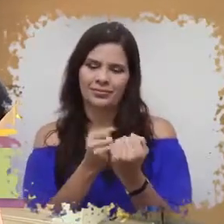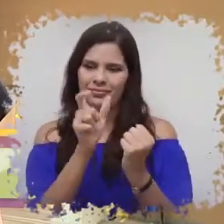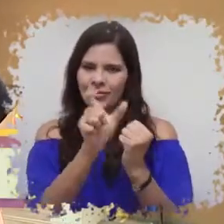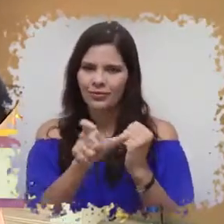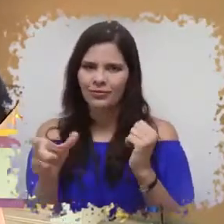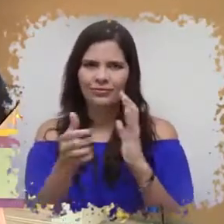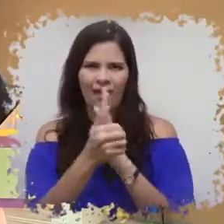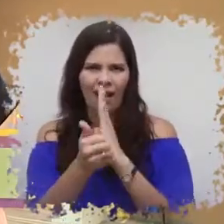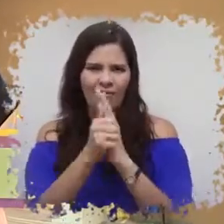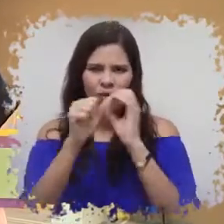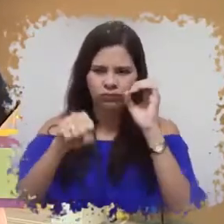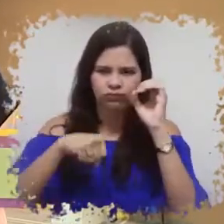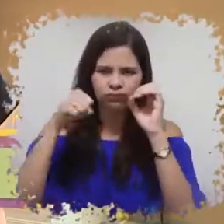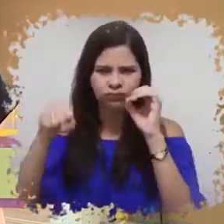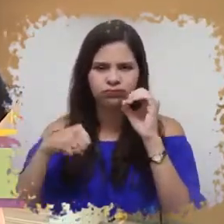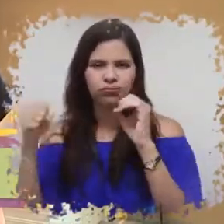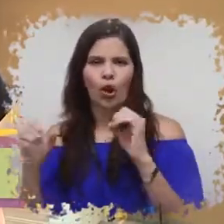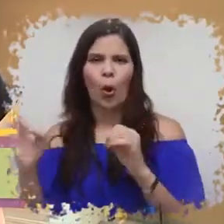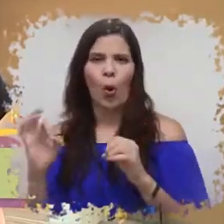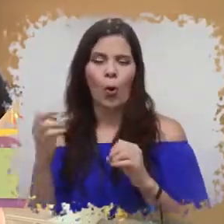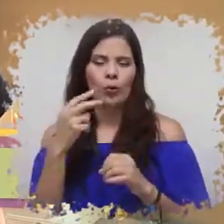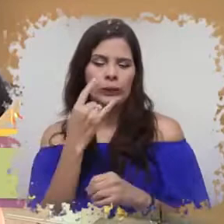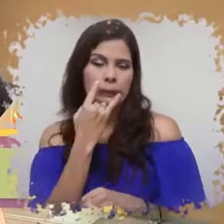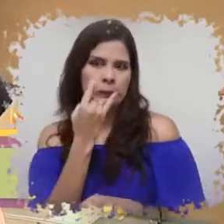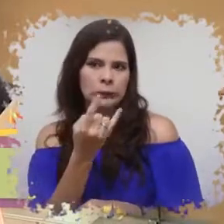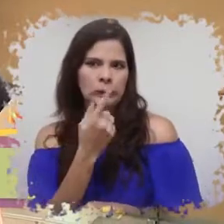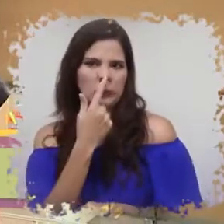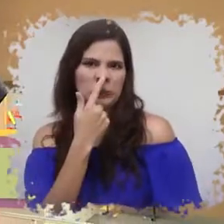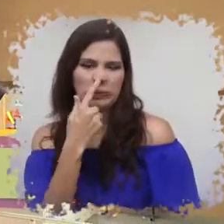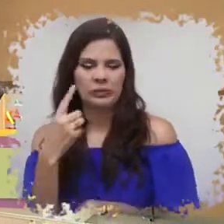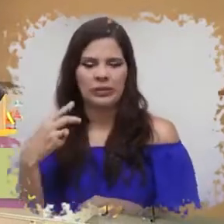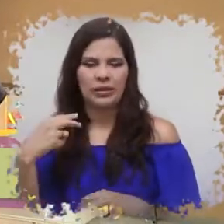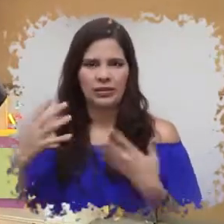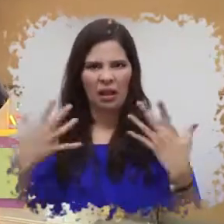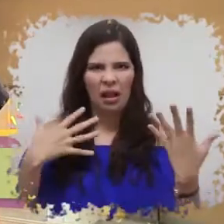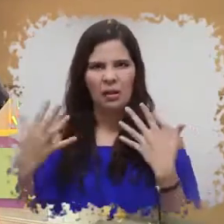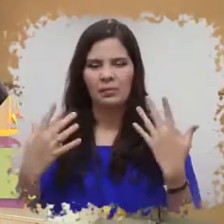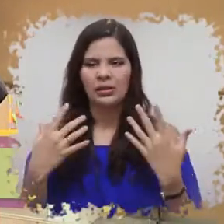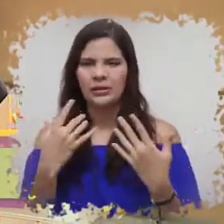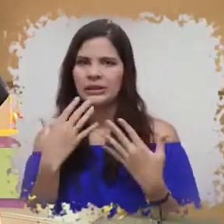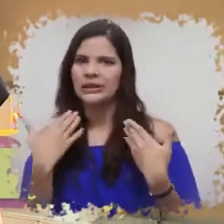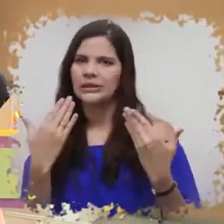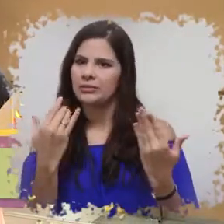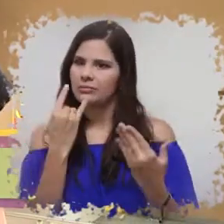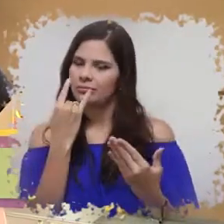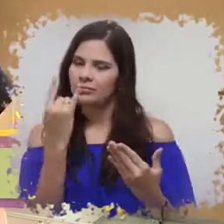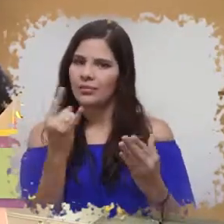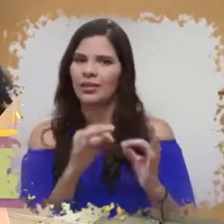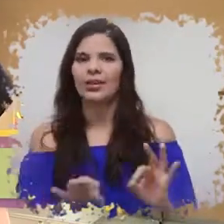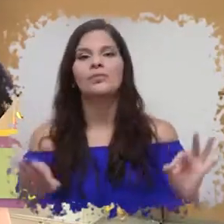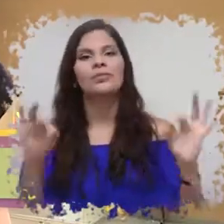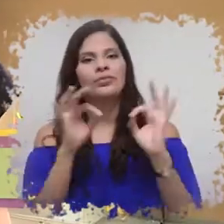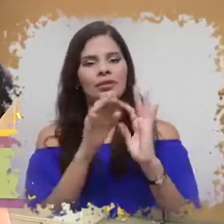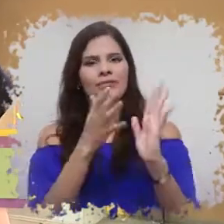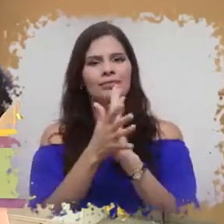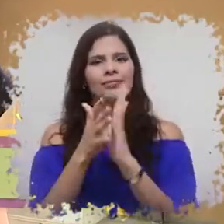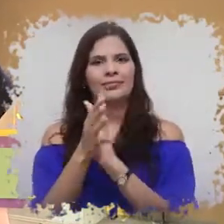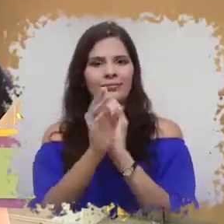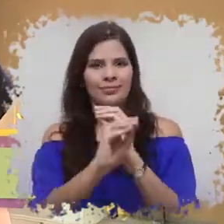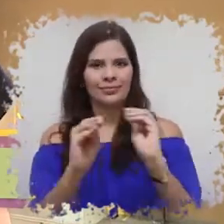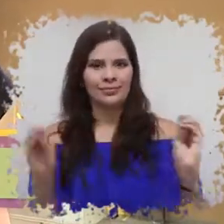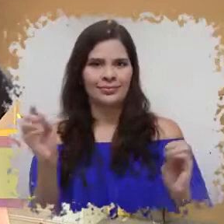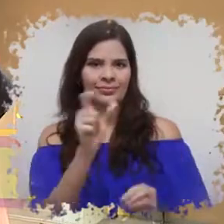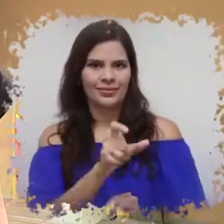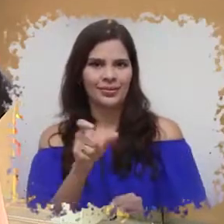apoyen talentos locales, que apoyen historias interesantes, que apoyen historias que tienen